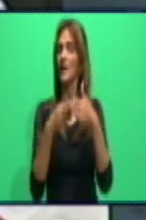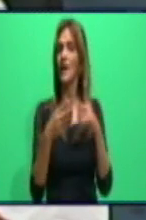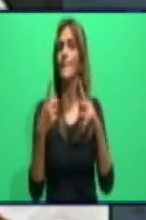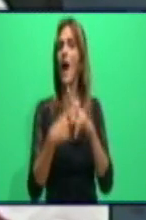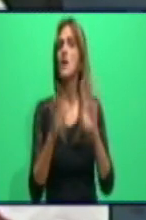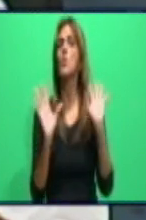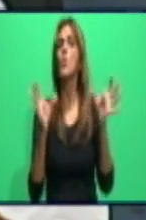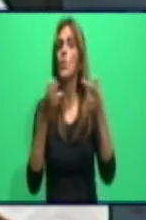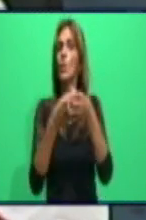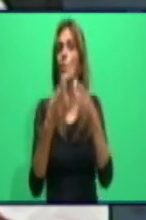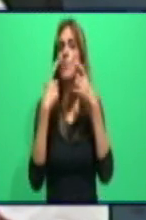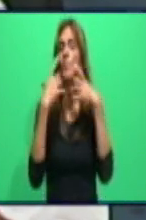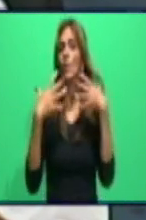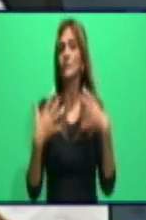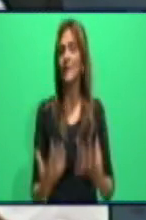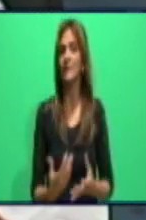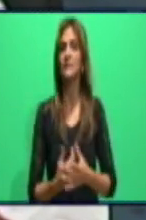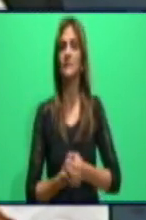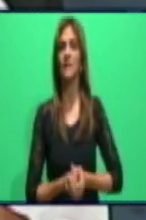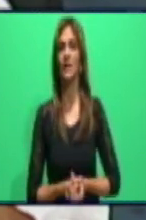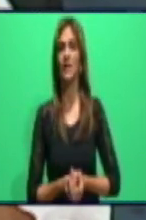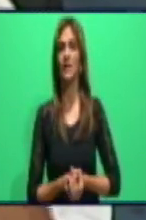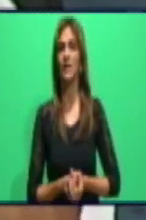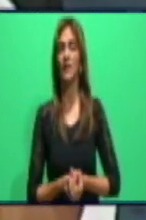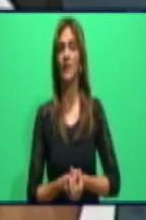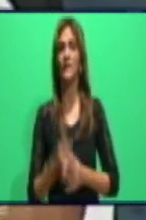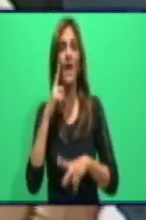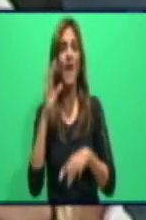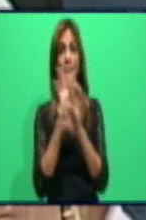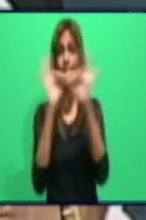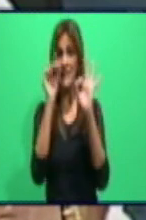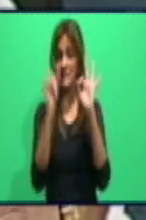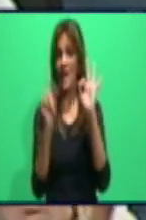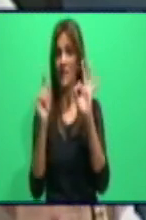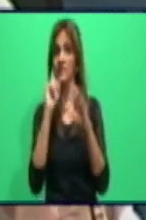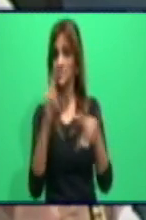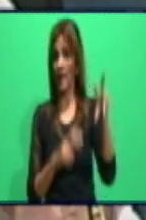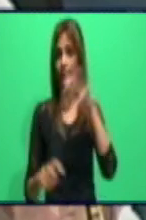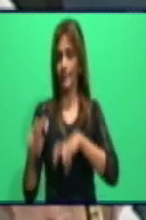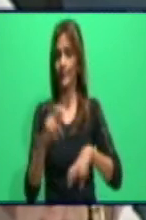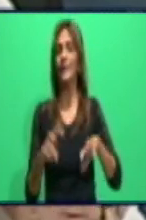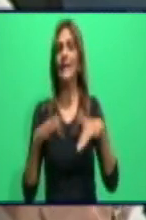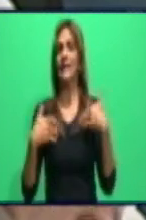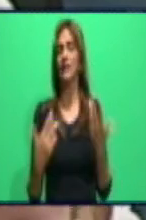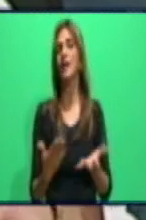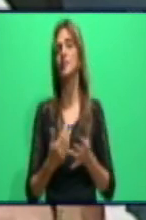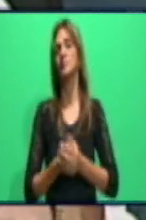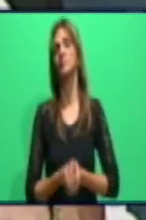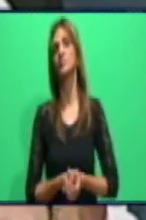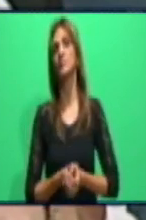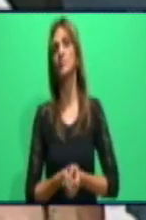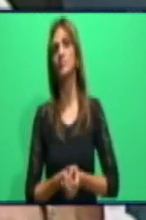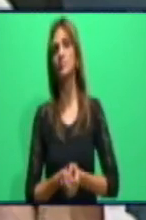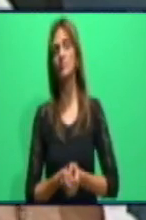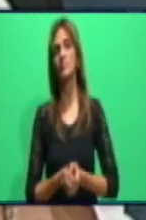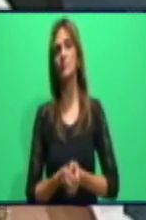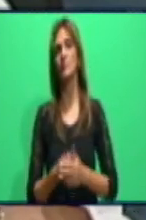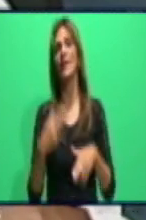sector y de estudiantes de quinto año de la carrera de medicina que darán seguimiento a las reacciones adversas que puede tener